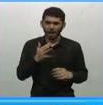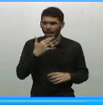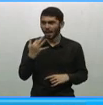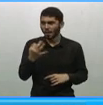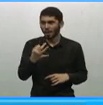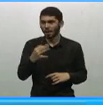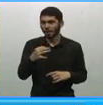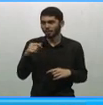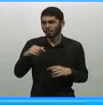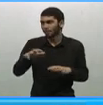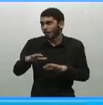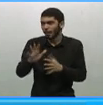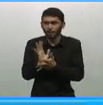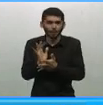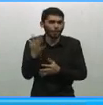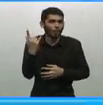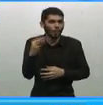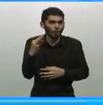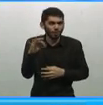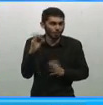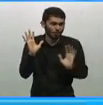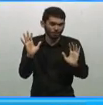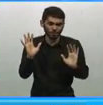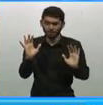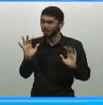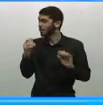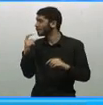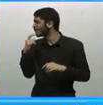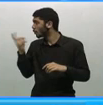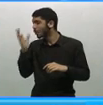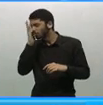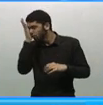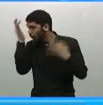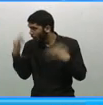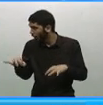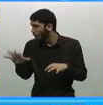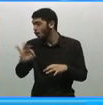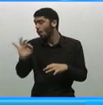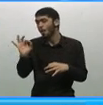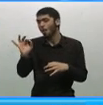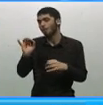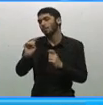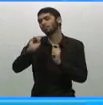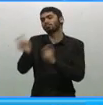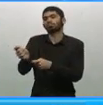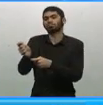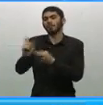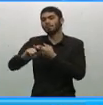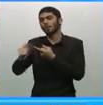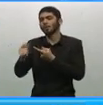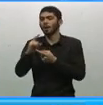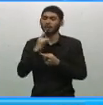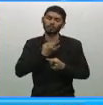un momento único y disfrutándolo te dejan dormir Fernando o de eso se encarga Gisela Y vos cuando tenés que entrenar te dejan